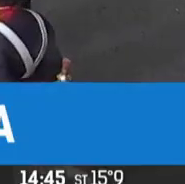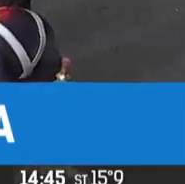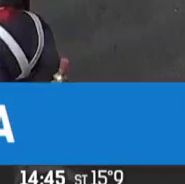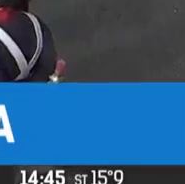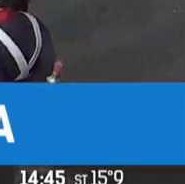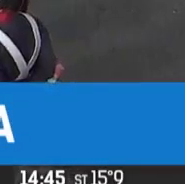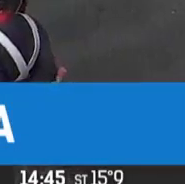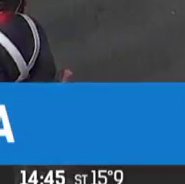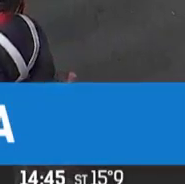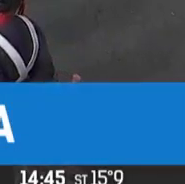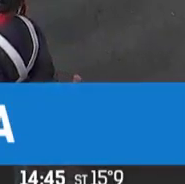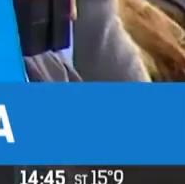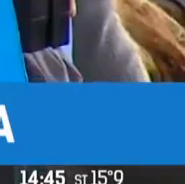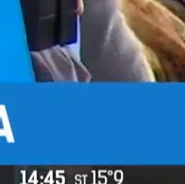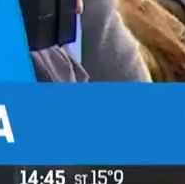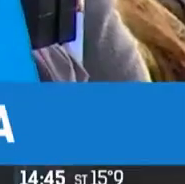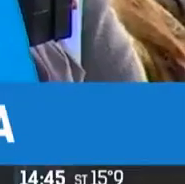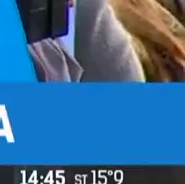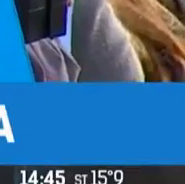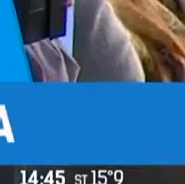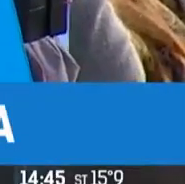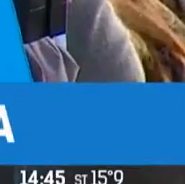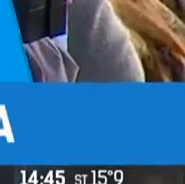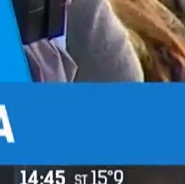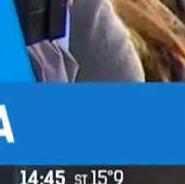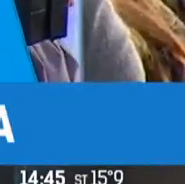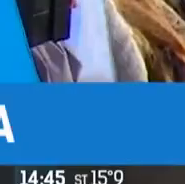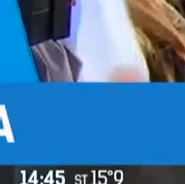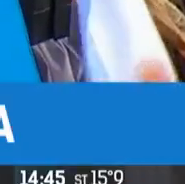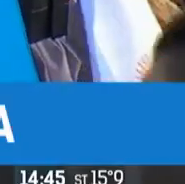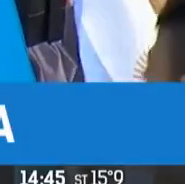será turno del despide montado